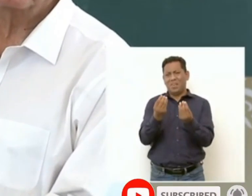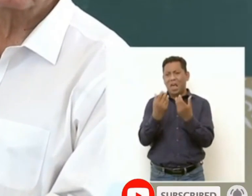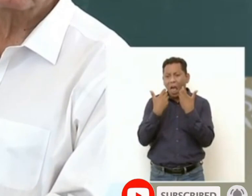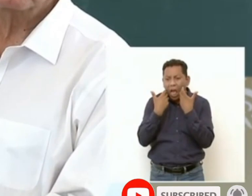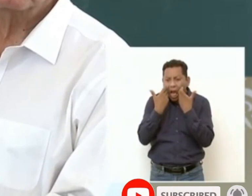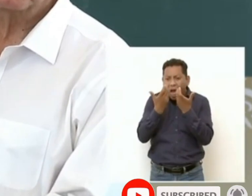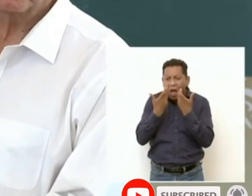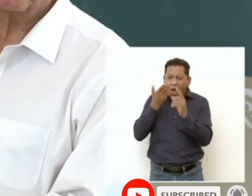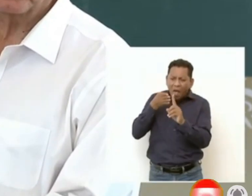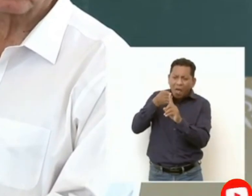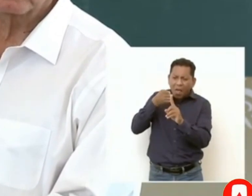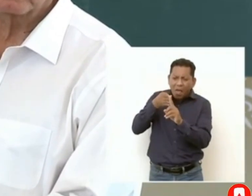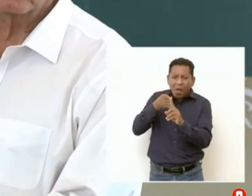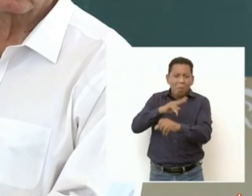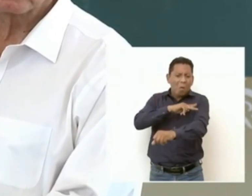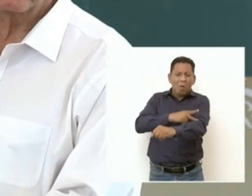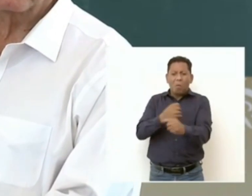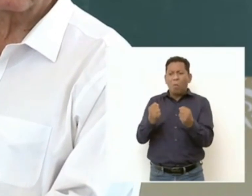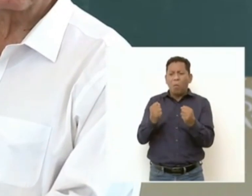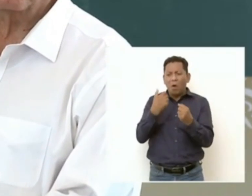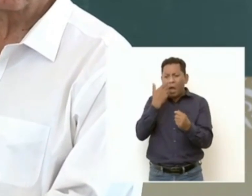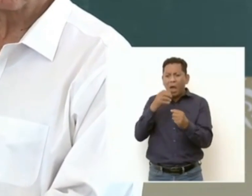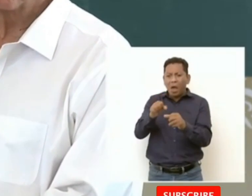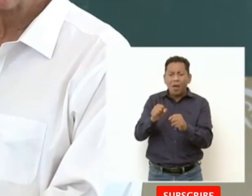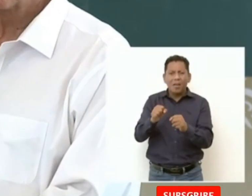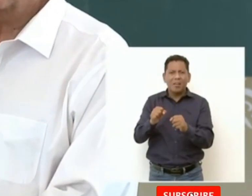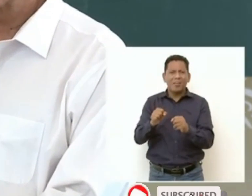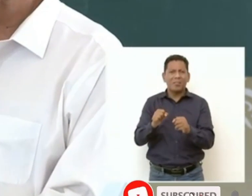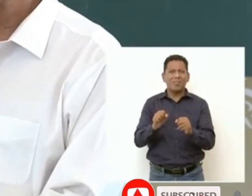ambición por el poder.